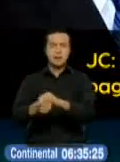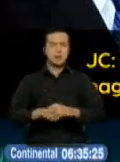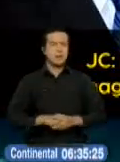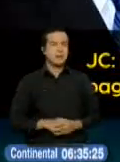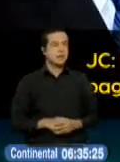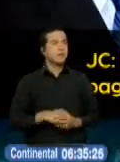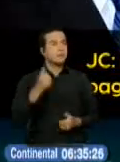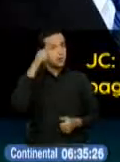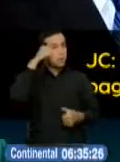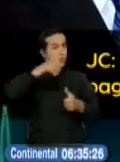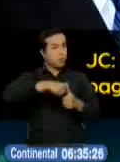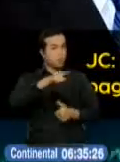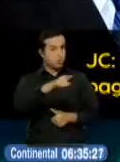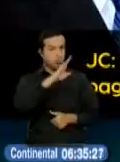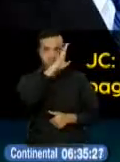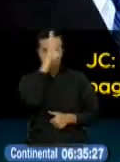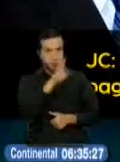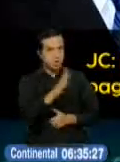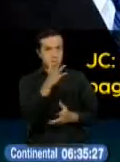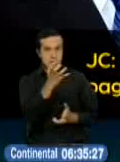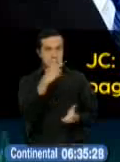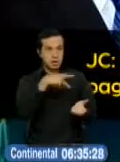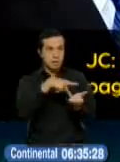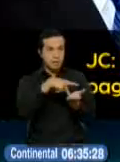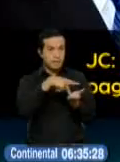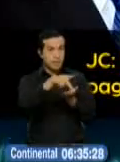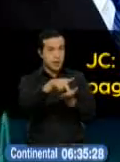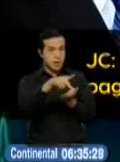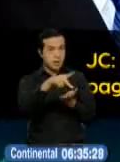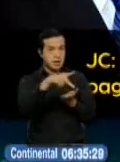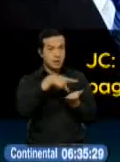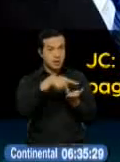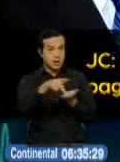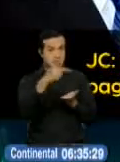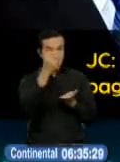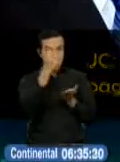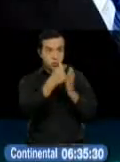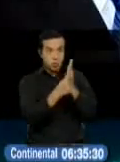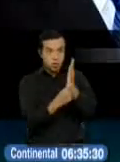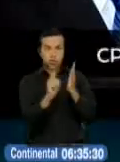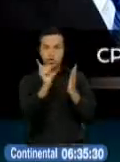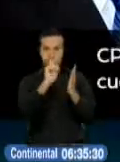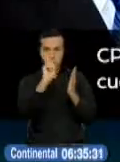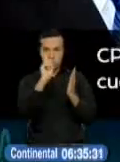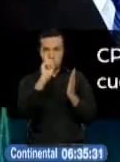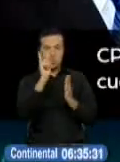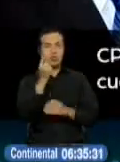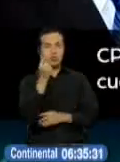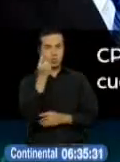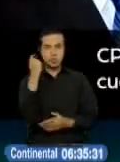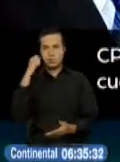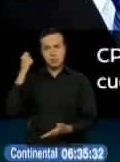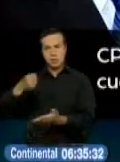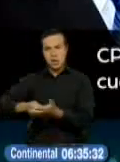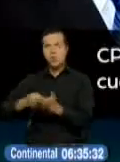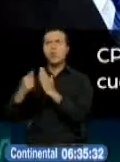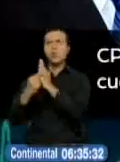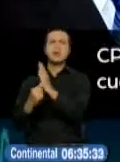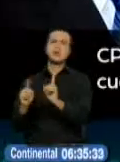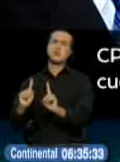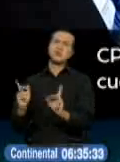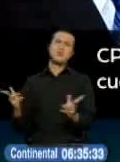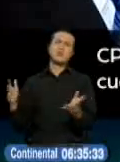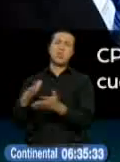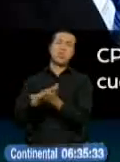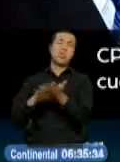Y ahí me acuerdo que usted nunca quería que pagásemos en cuenta, ¿no? Solo en... Nada, a veces tú decías, dame una cuenta fuera, puta, no es un